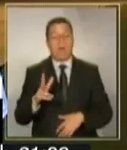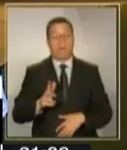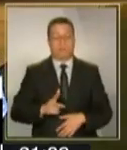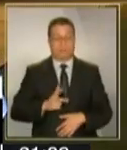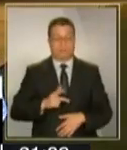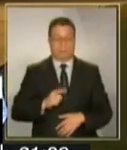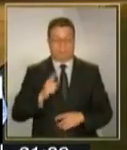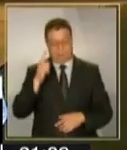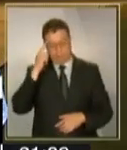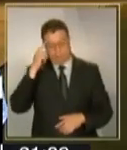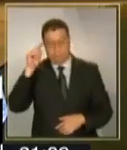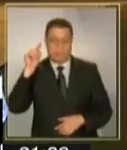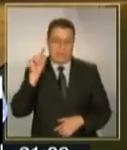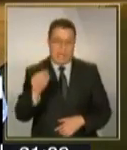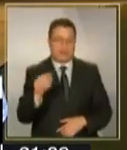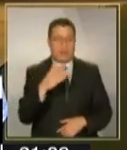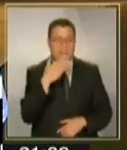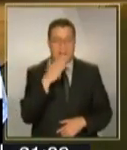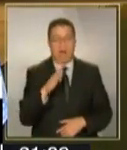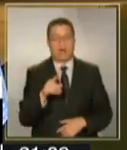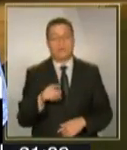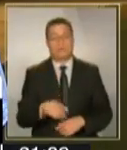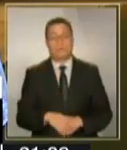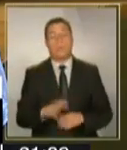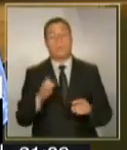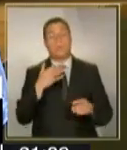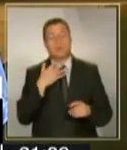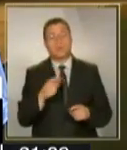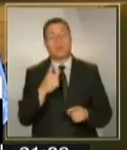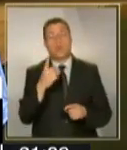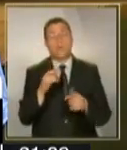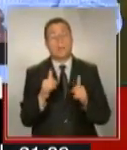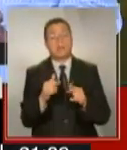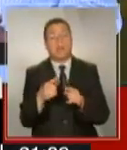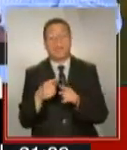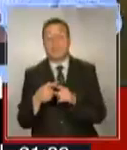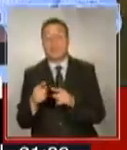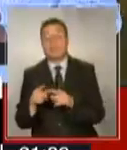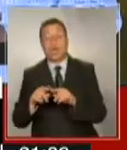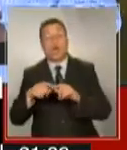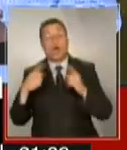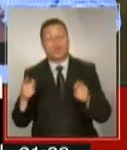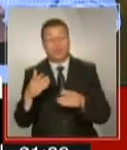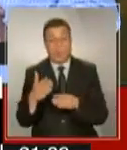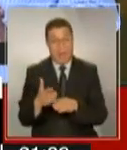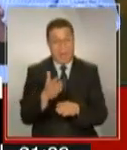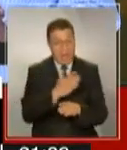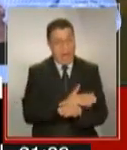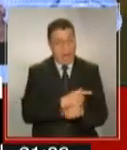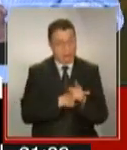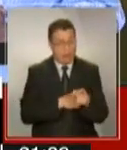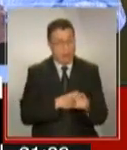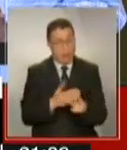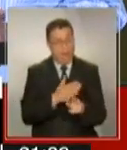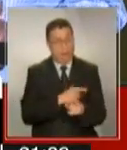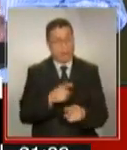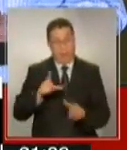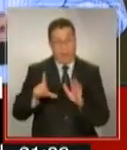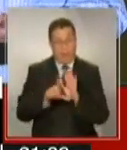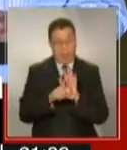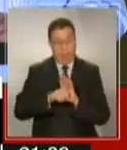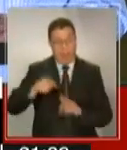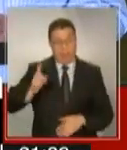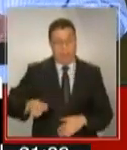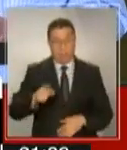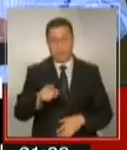por sobre otras cosas. ¿Por qué en un partido que, a diferencia de otros, desde antes incluso de que lo exigiera la ley, realiza lo de